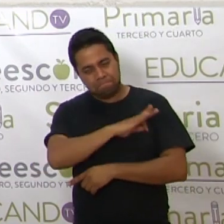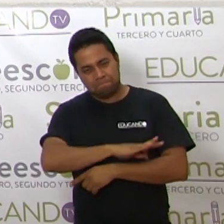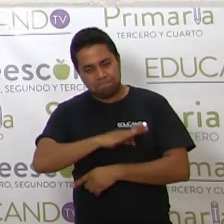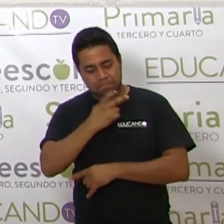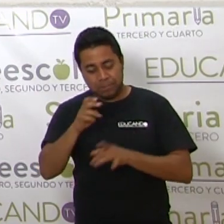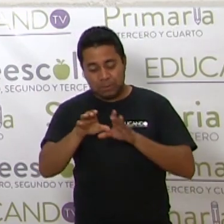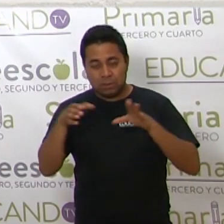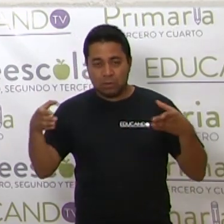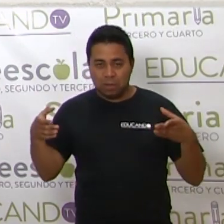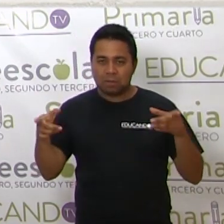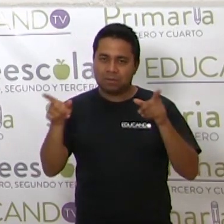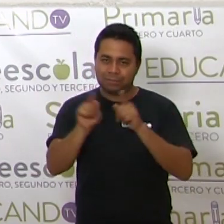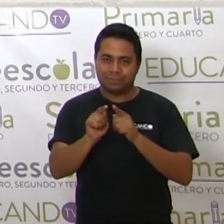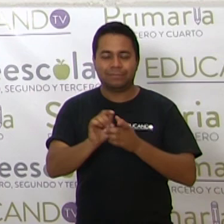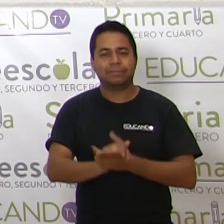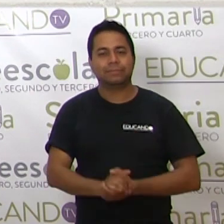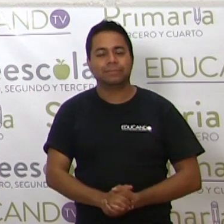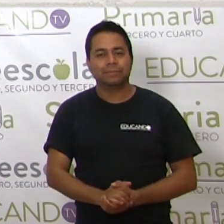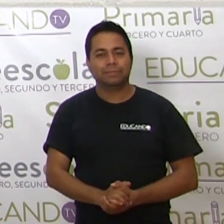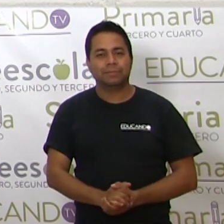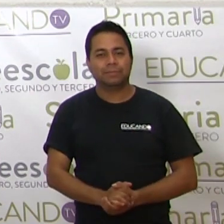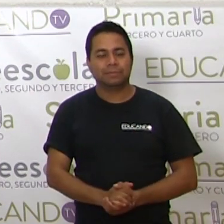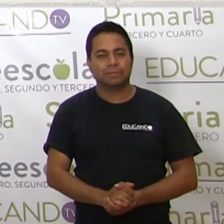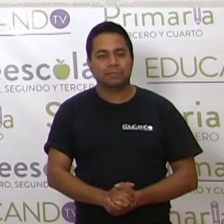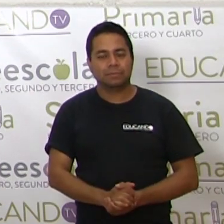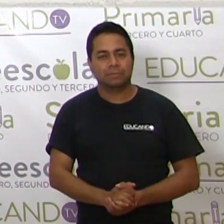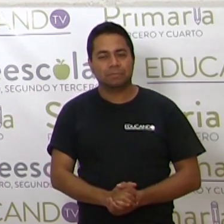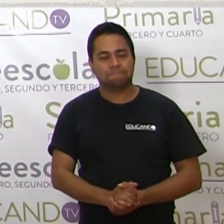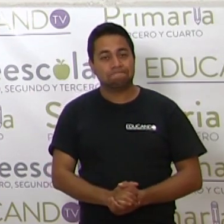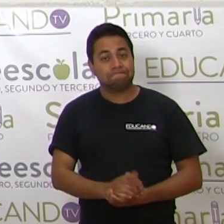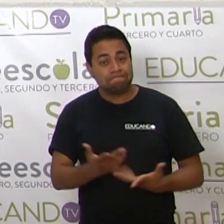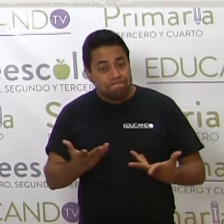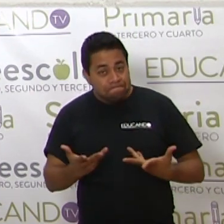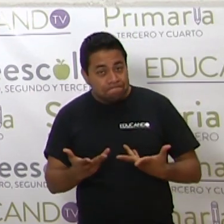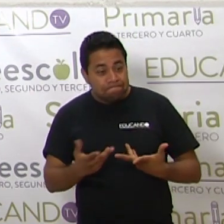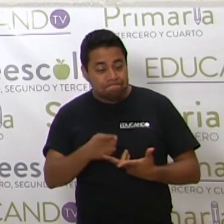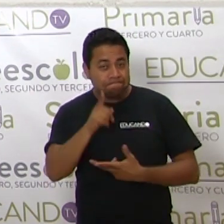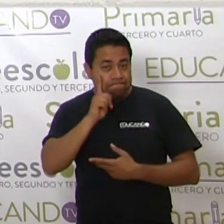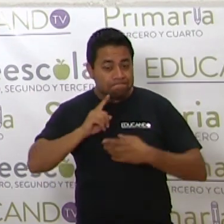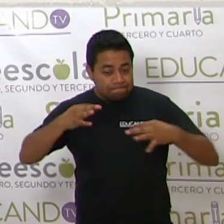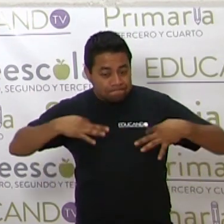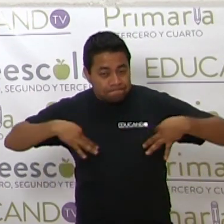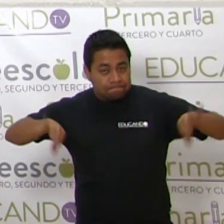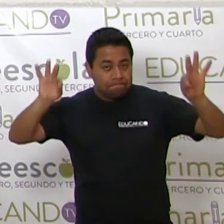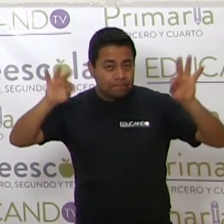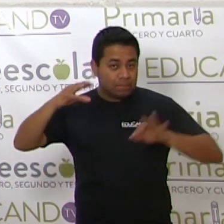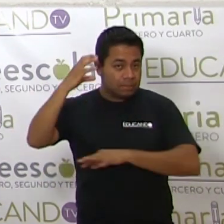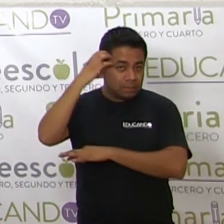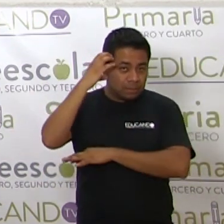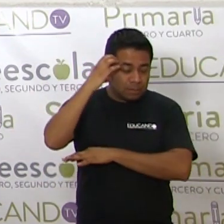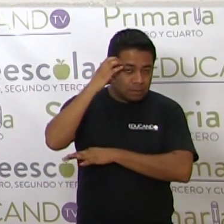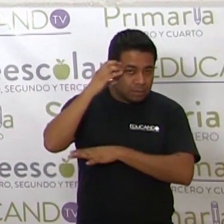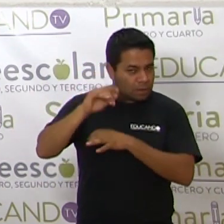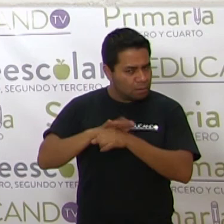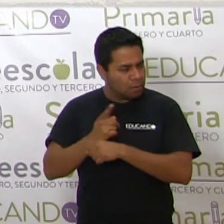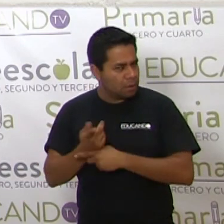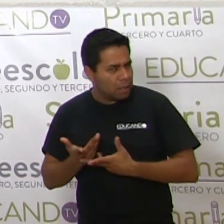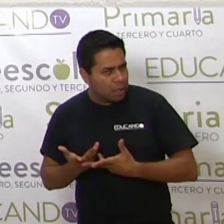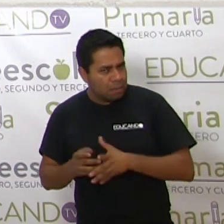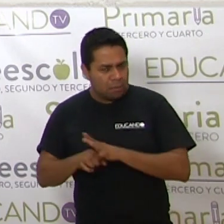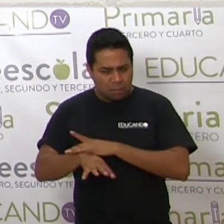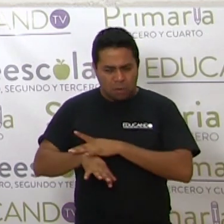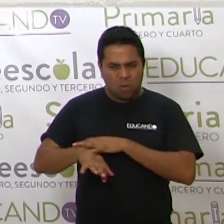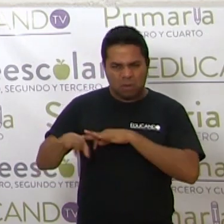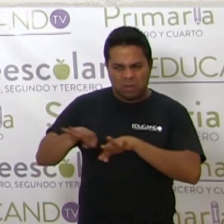este cuento se ha acabado que conste que la triste camaristas se le dice triste camarista no porque sea así el